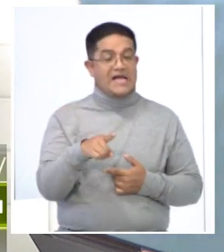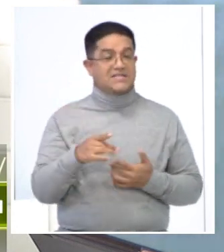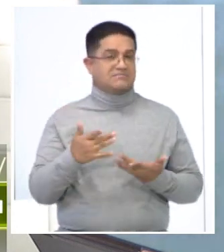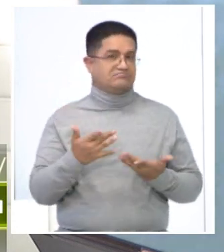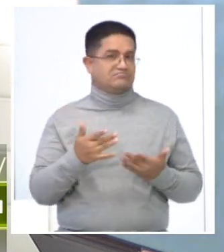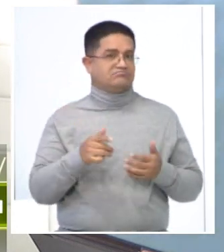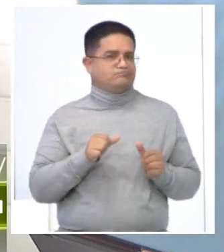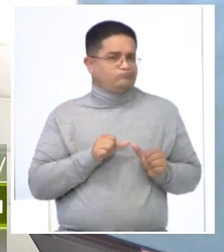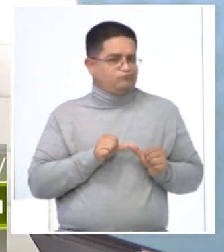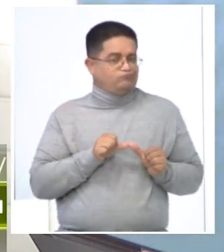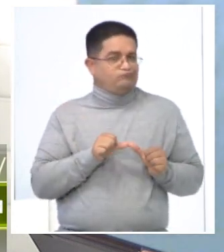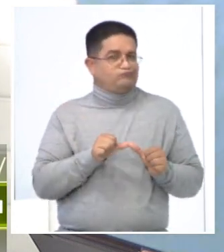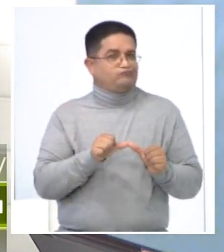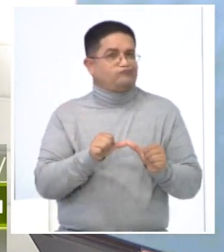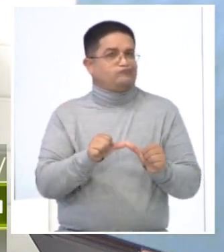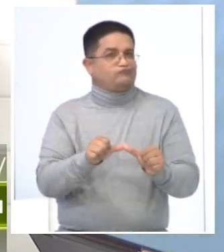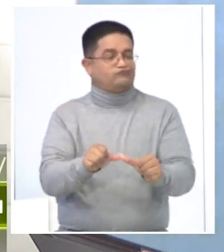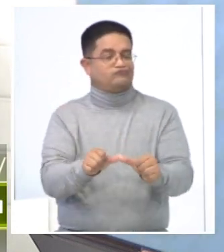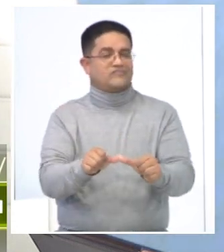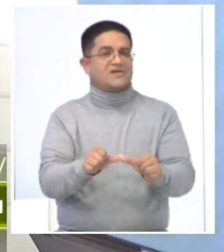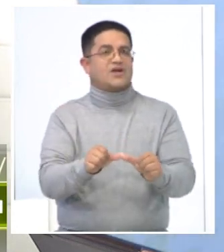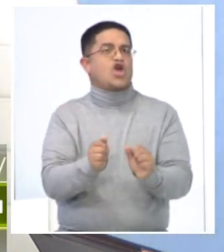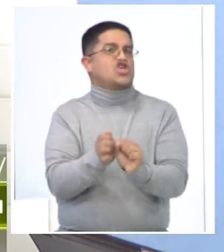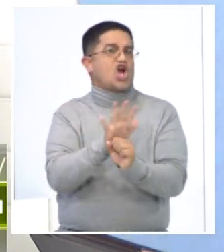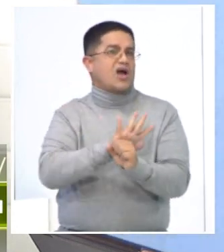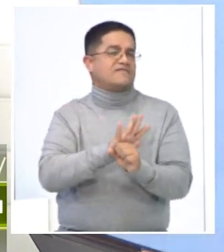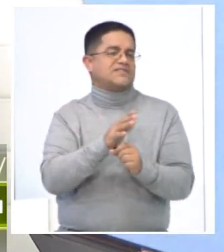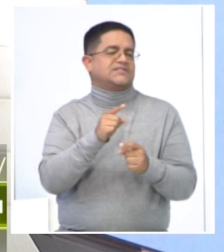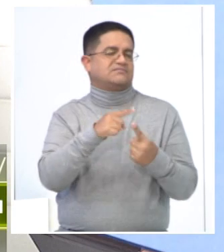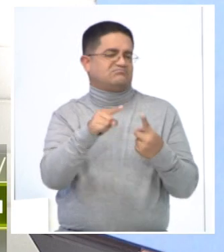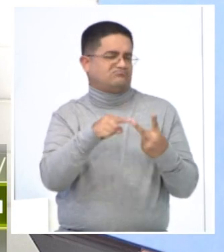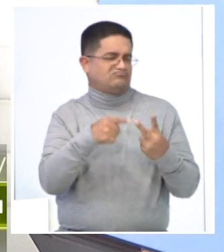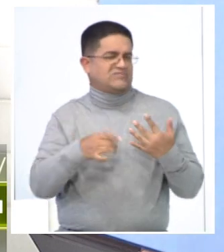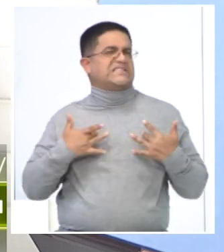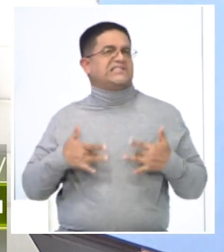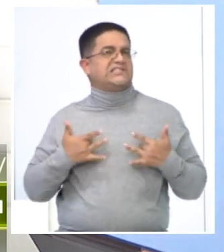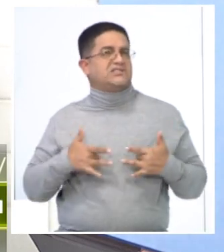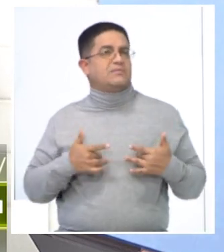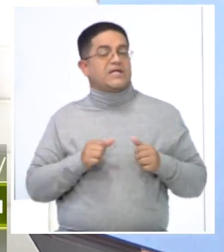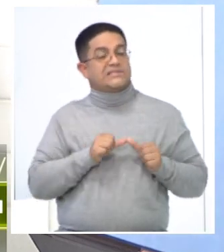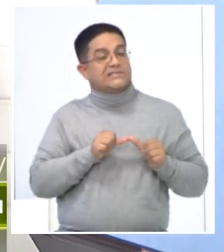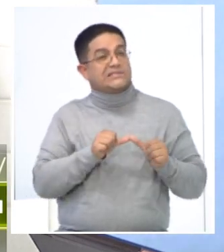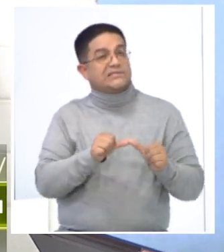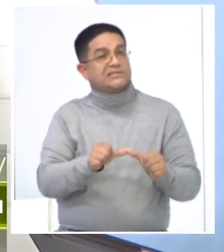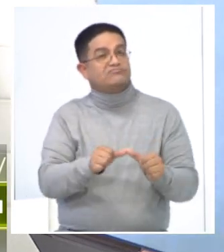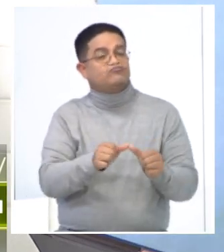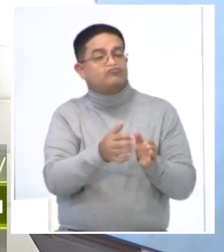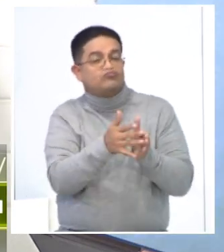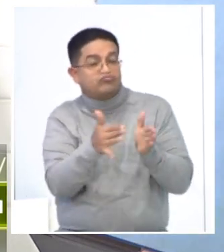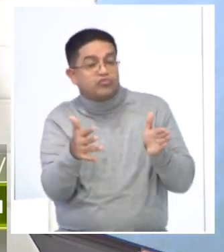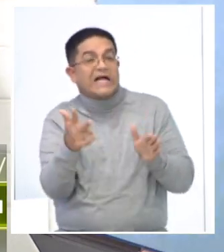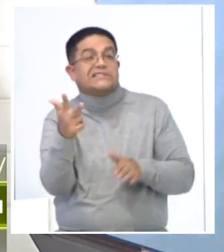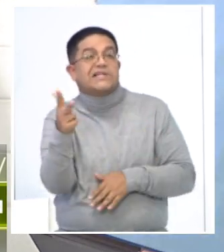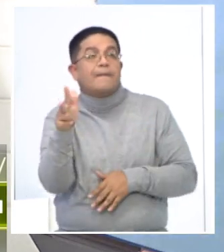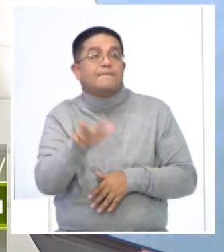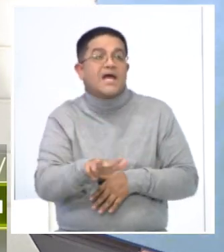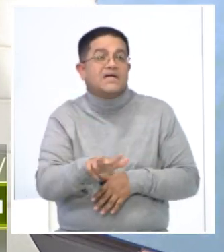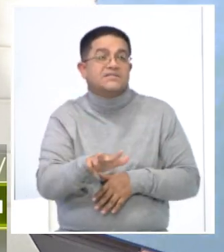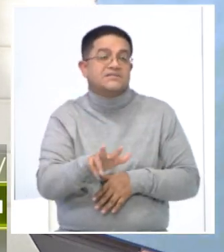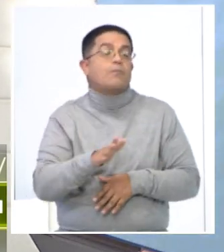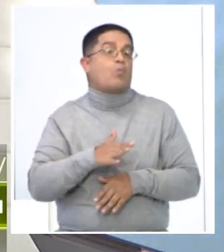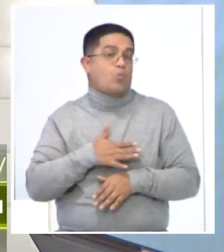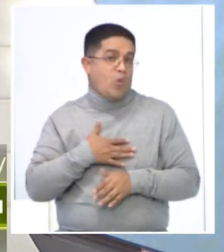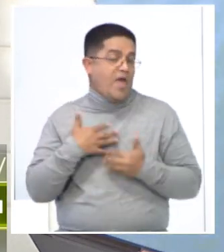mantienen durante tiempo prolongado cuando estos síntomas se mantienen Más allá de los TR meses después de haber superado la